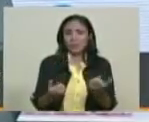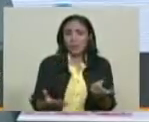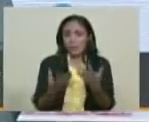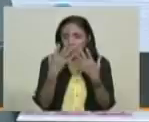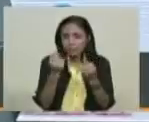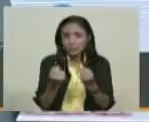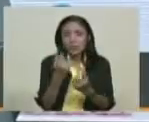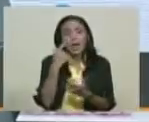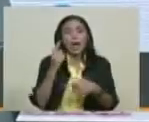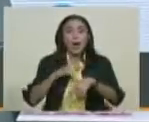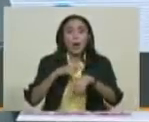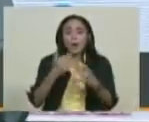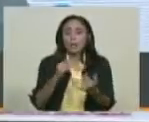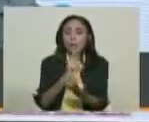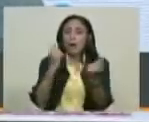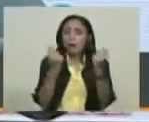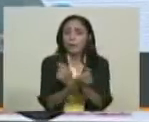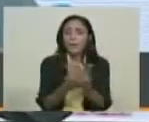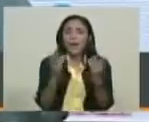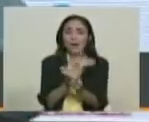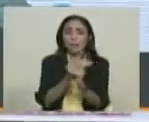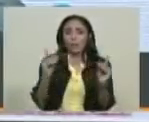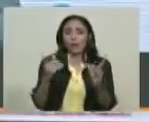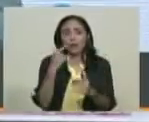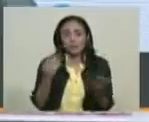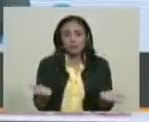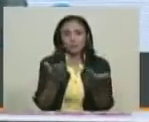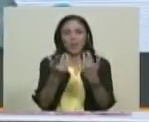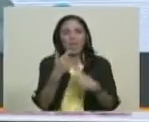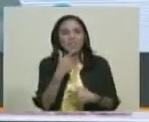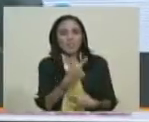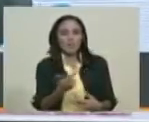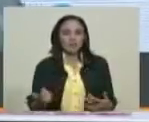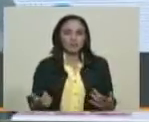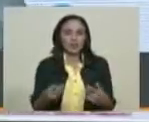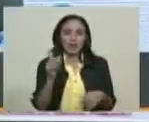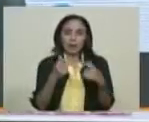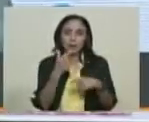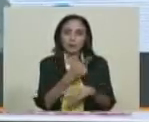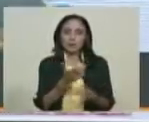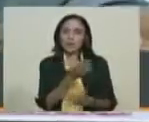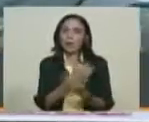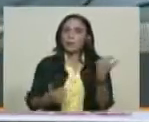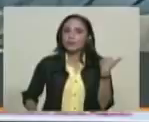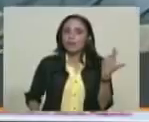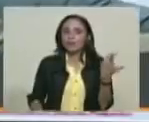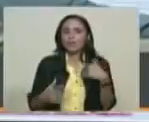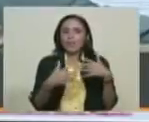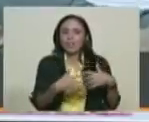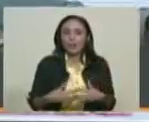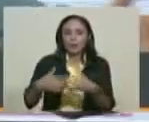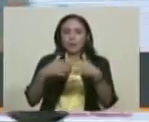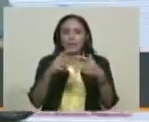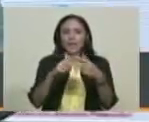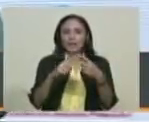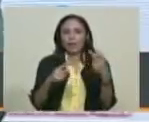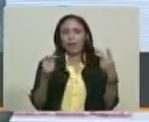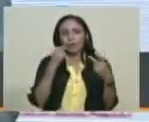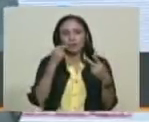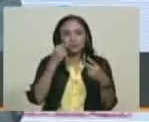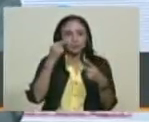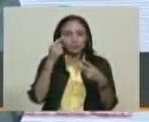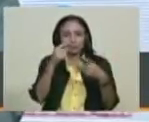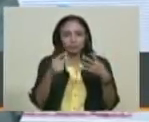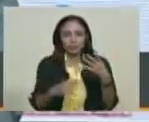de restituir la democracia, dirían, como dicen los bandidos presidentes de la oligarquía de algunos países de América